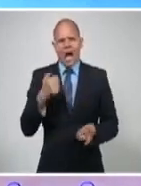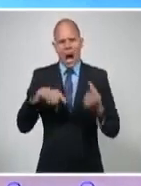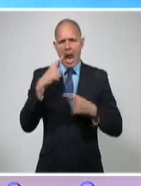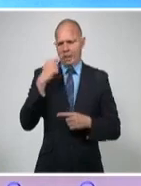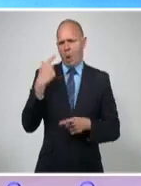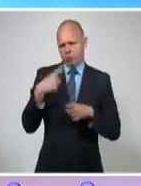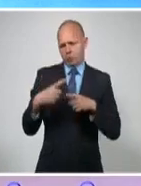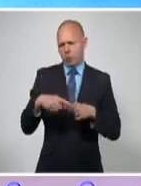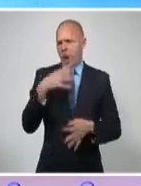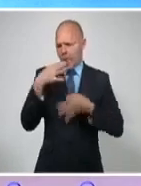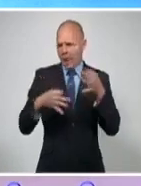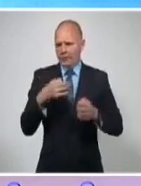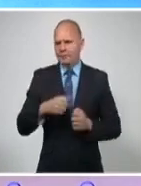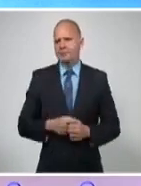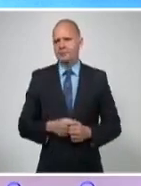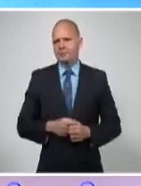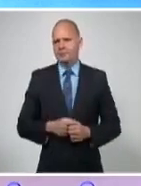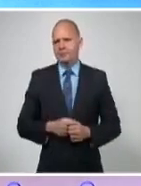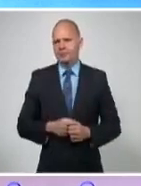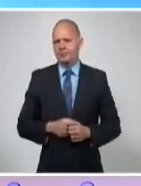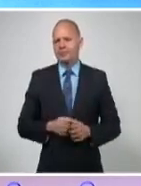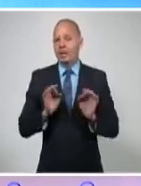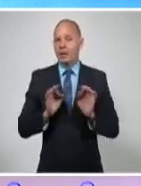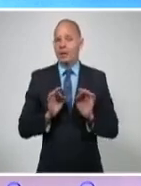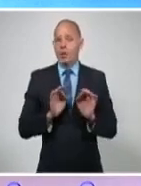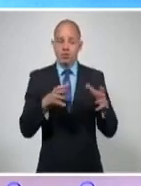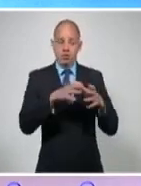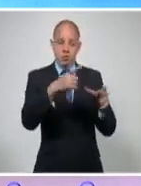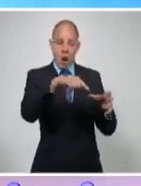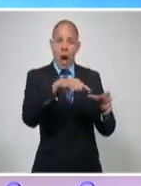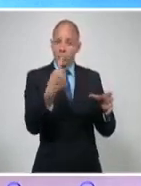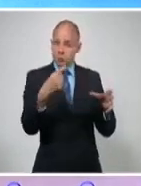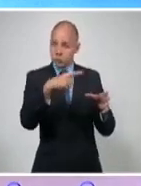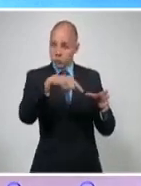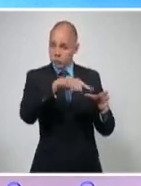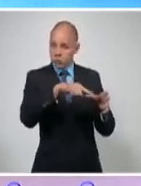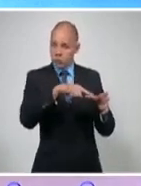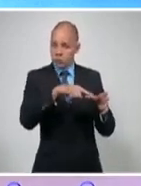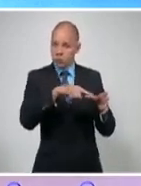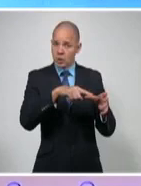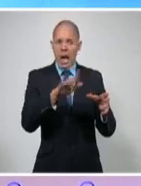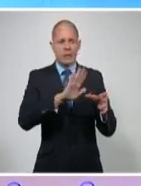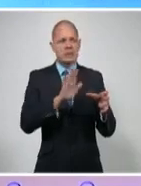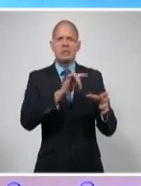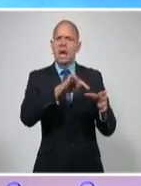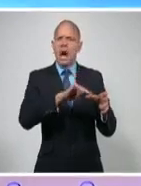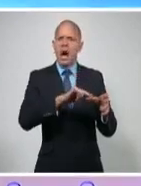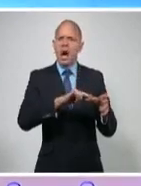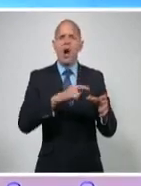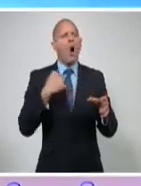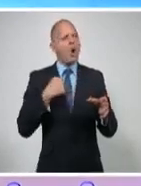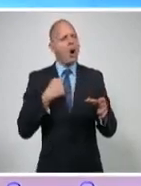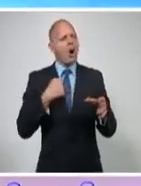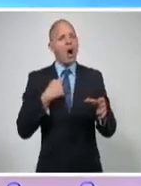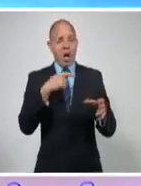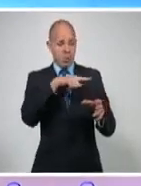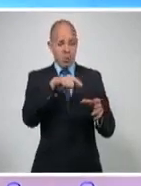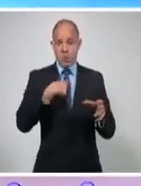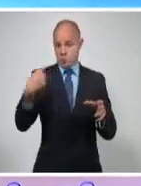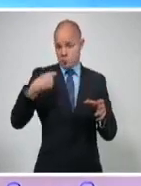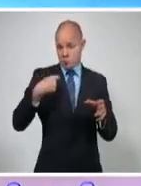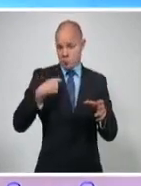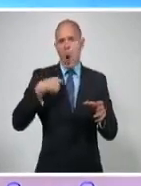también. Incluso no pocos de los que se han sumado a ellos lo han hecho desde la falta de información. Es por eso que les traigo,